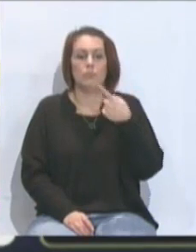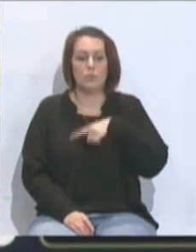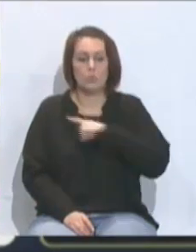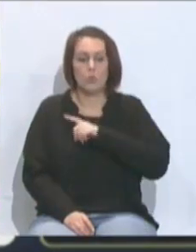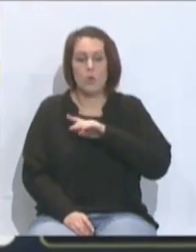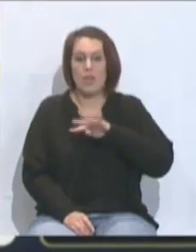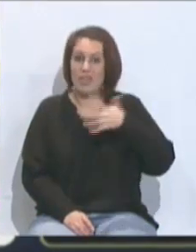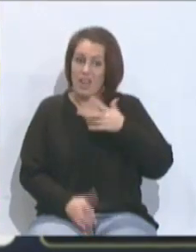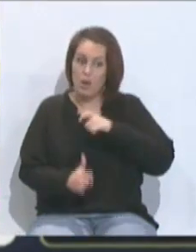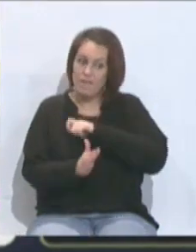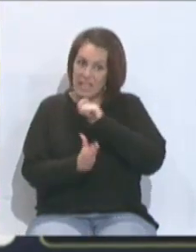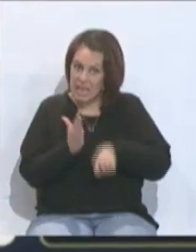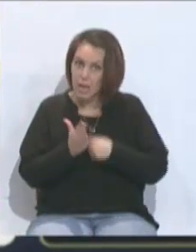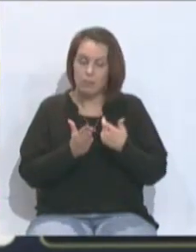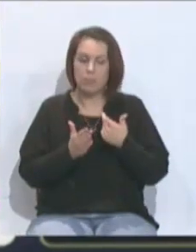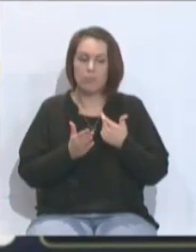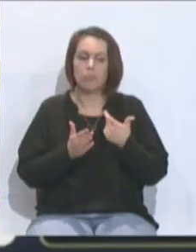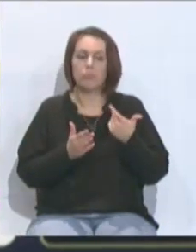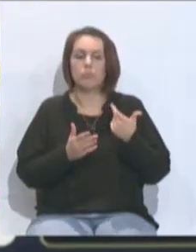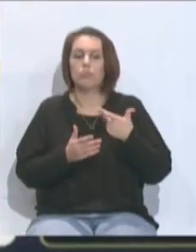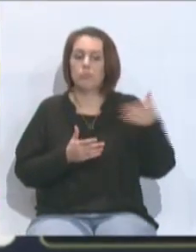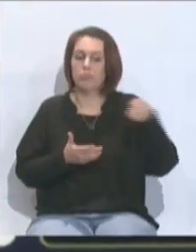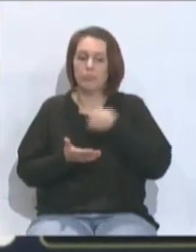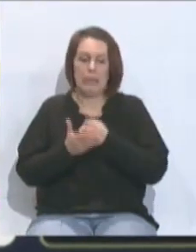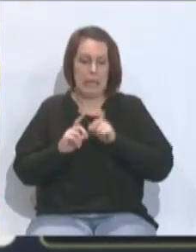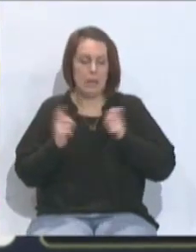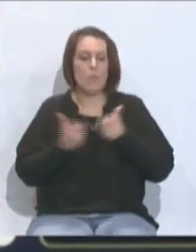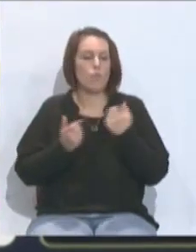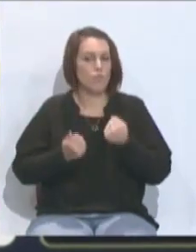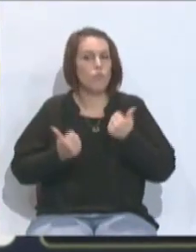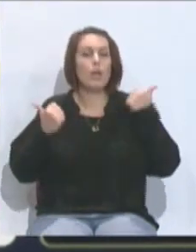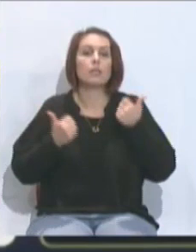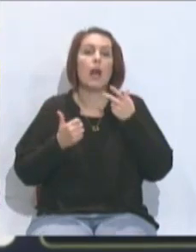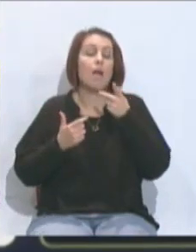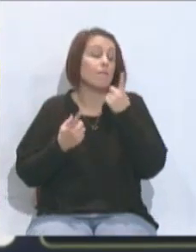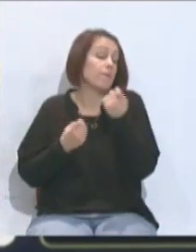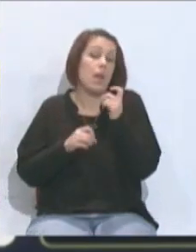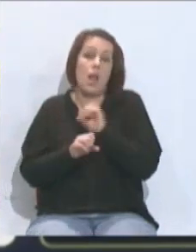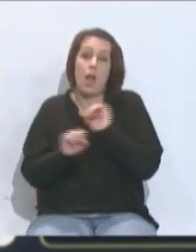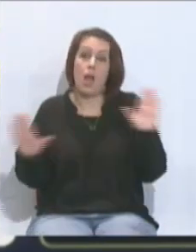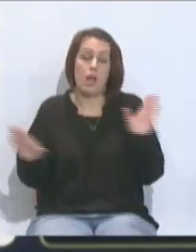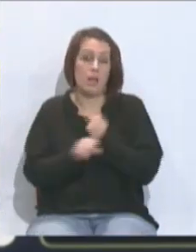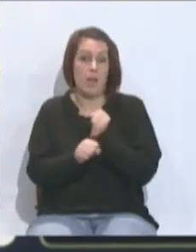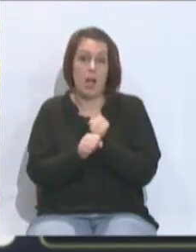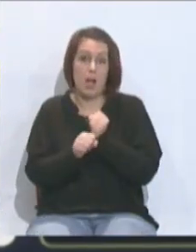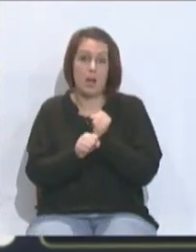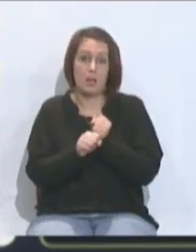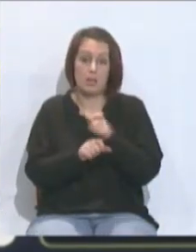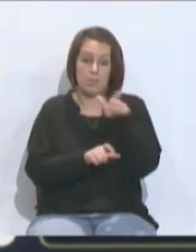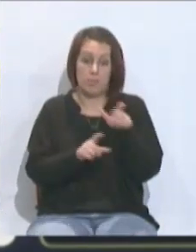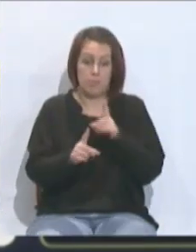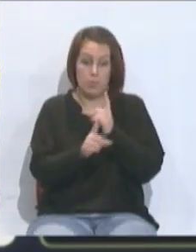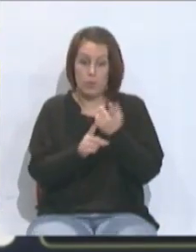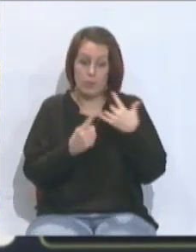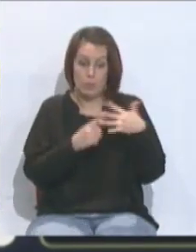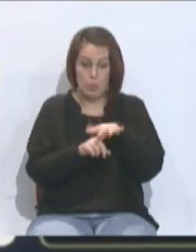cinco fichajes bastante bien al equipo y ahora solo queda trabajar. Evidentemente los rivales que están